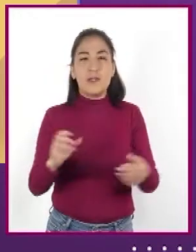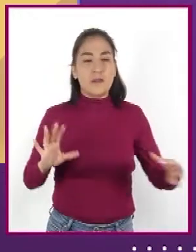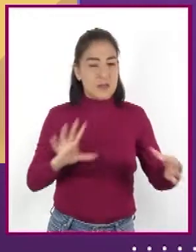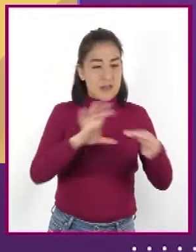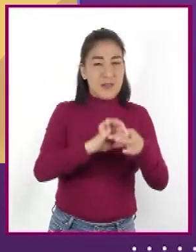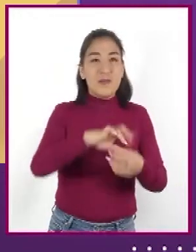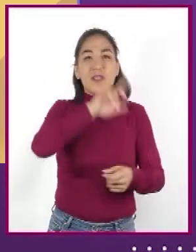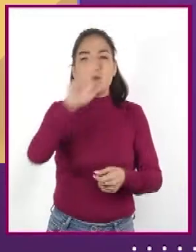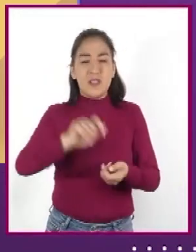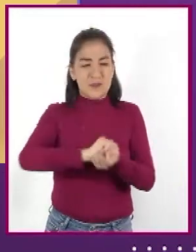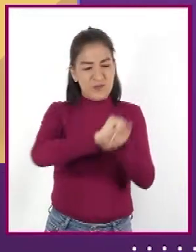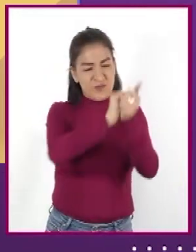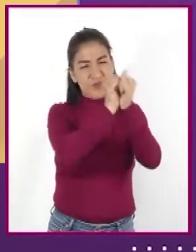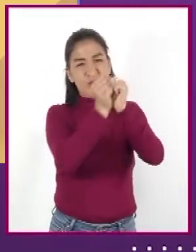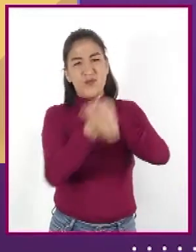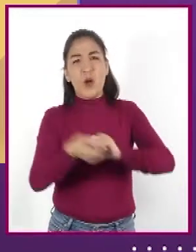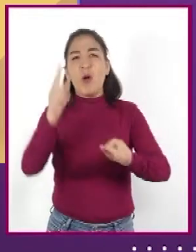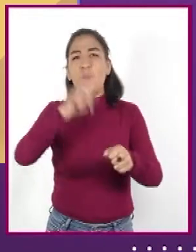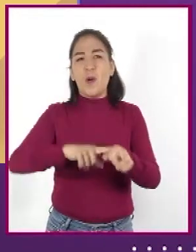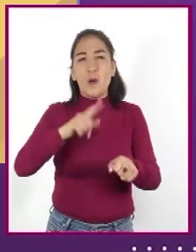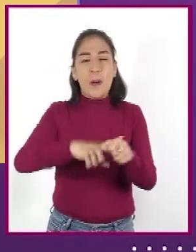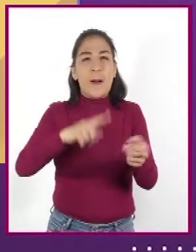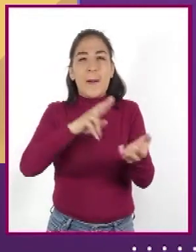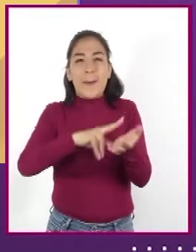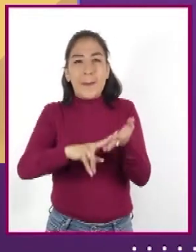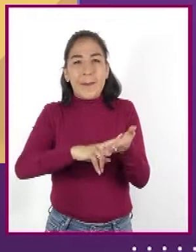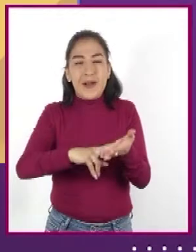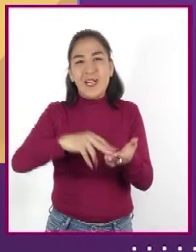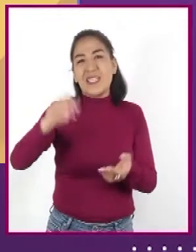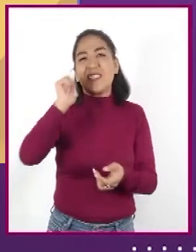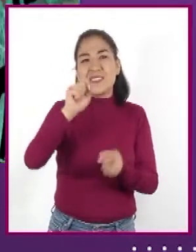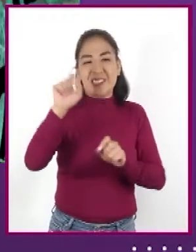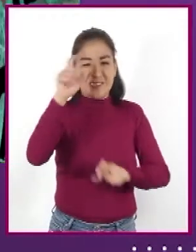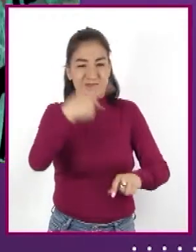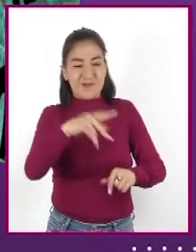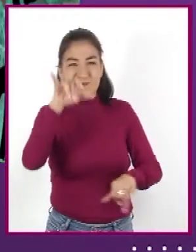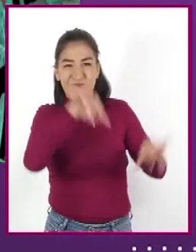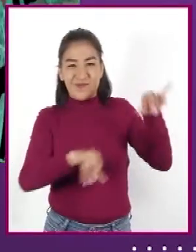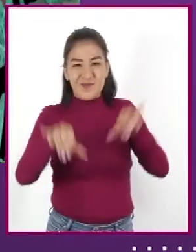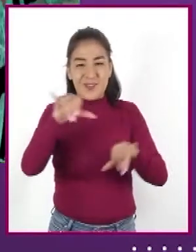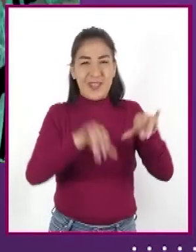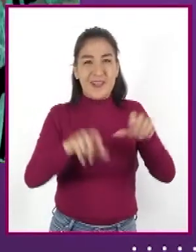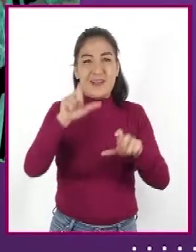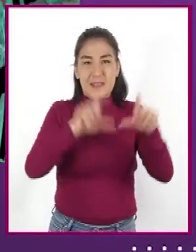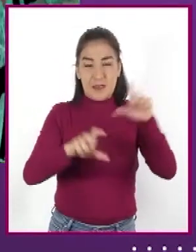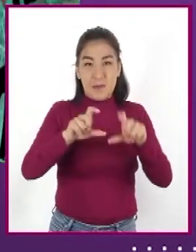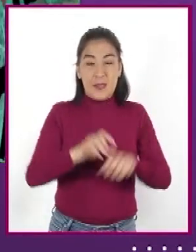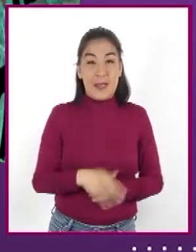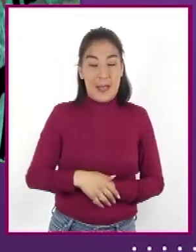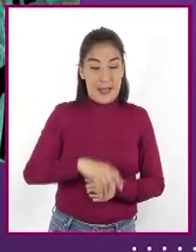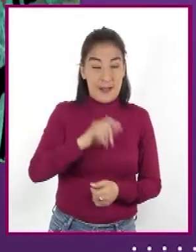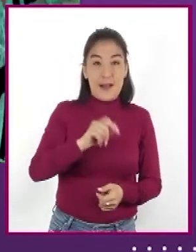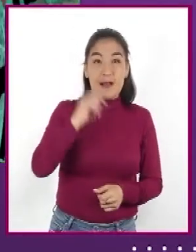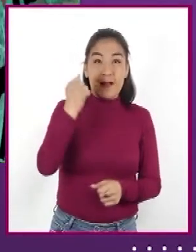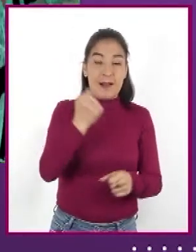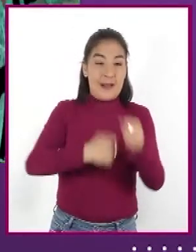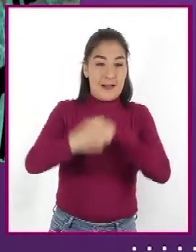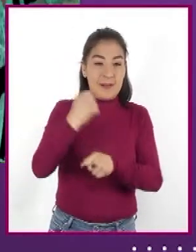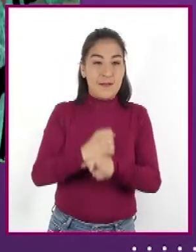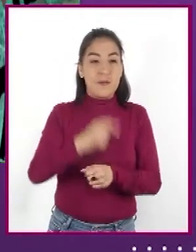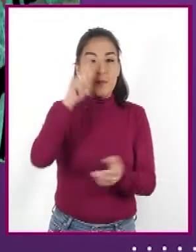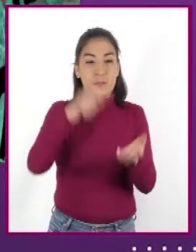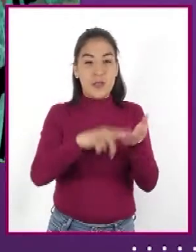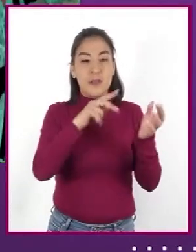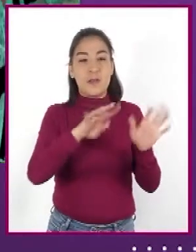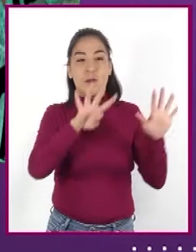oxida a un color verdoso, producto de dicho cambio químico. Para el año 1906, los rastros de cobre